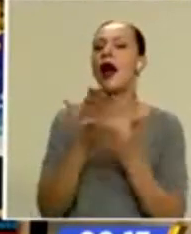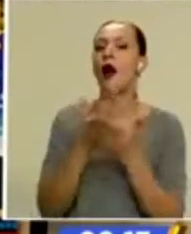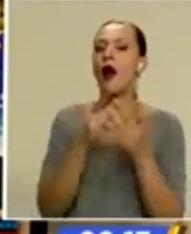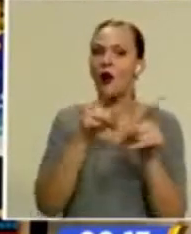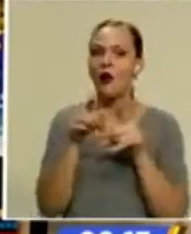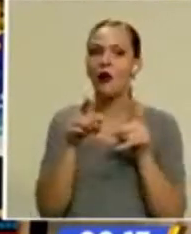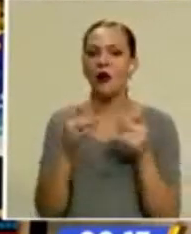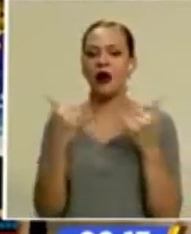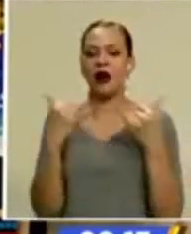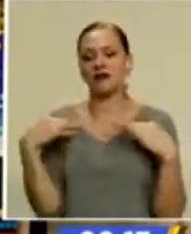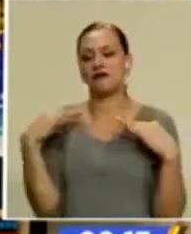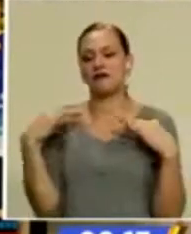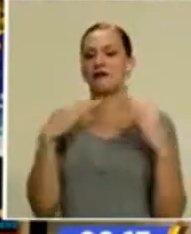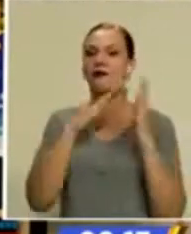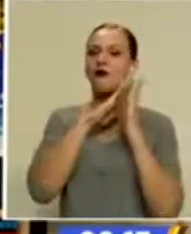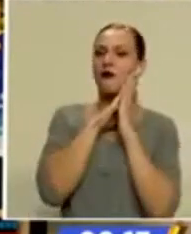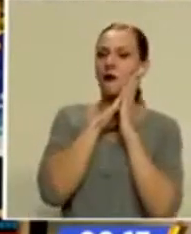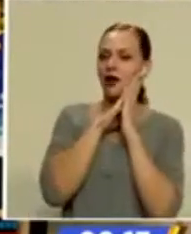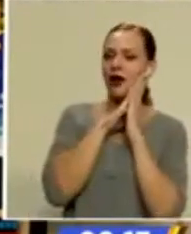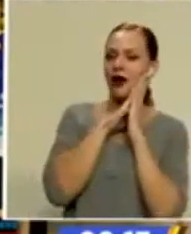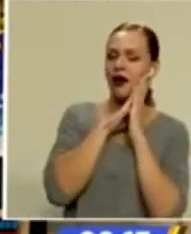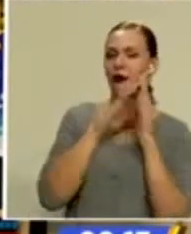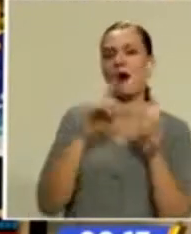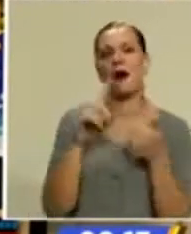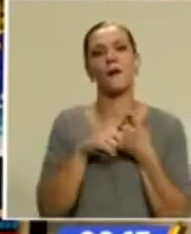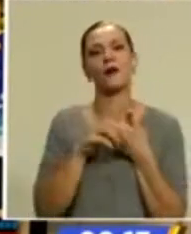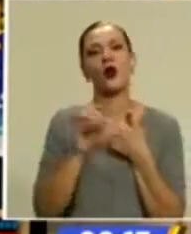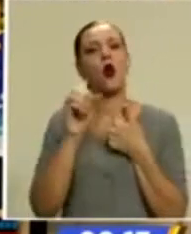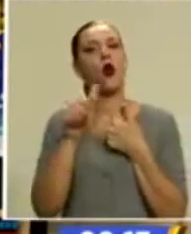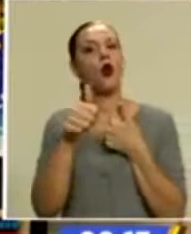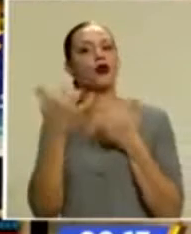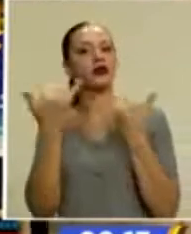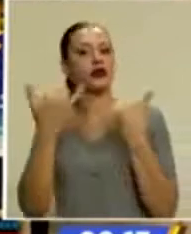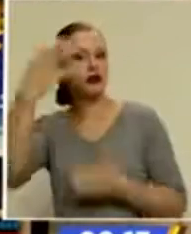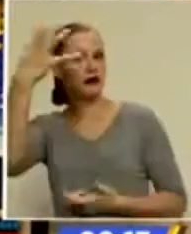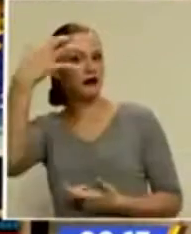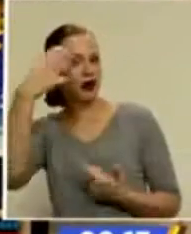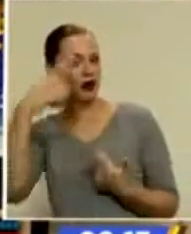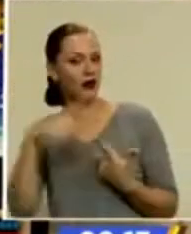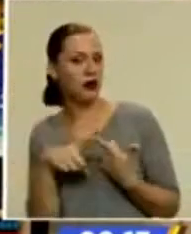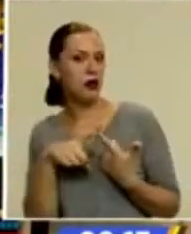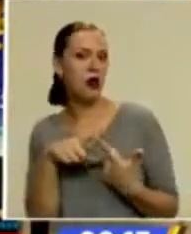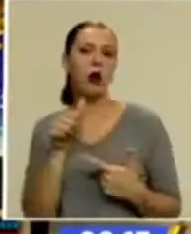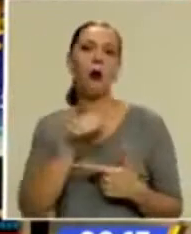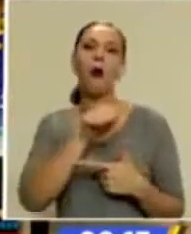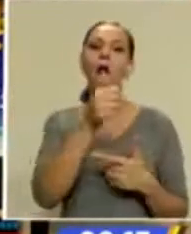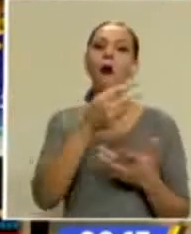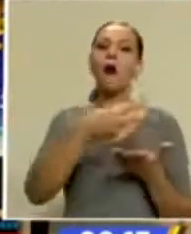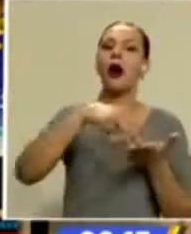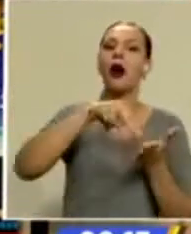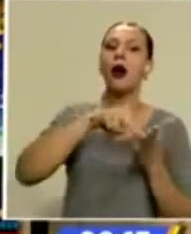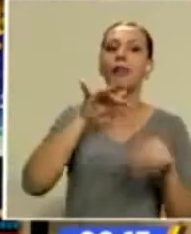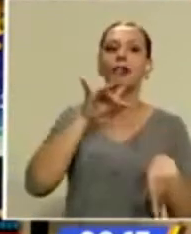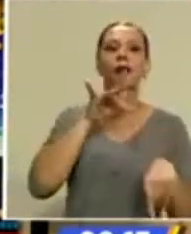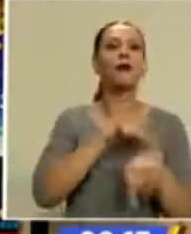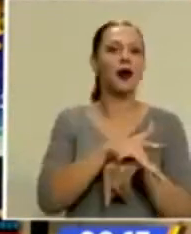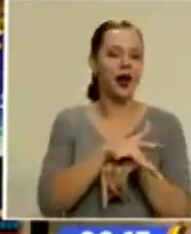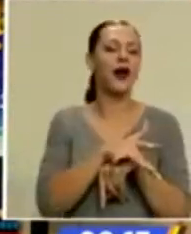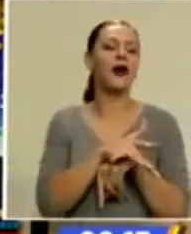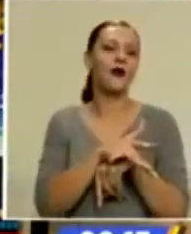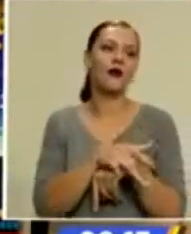que están en pijama. Otros ya se bañaron. Otros se levantaron muy